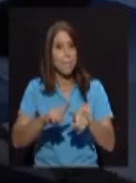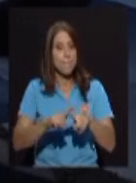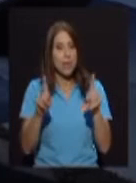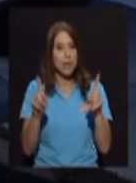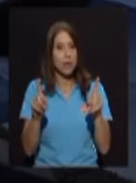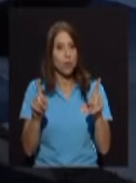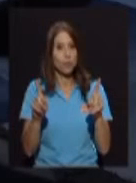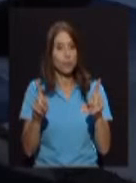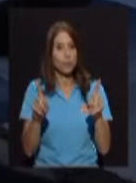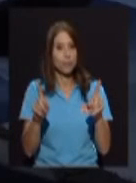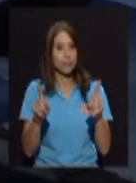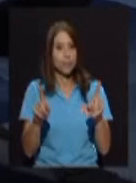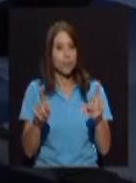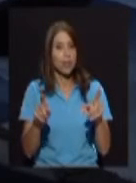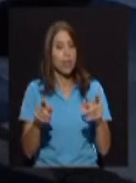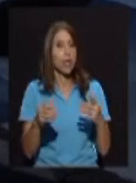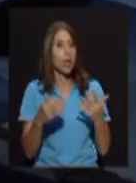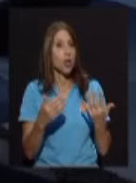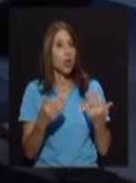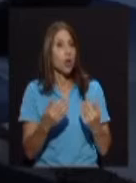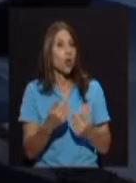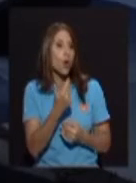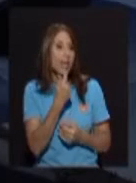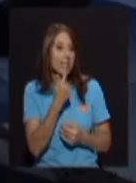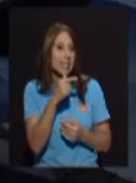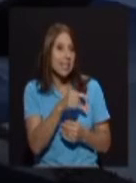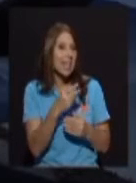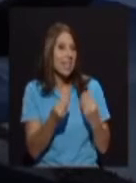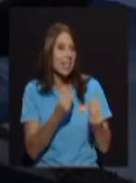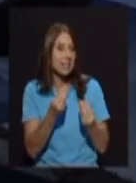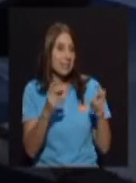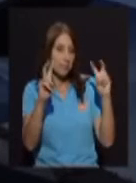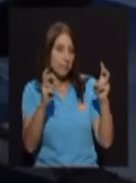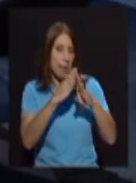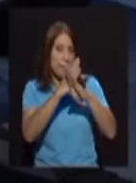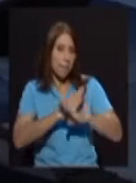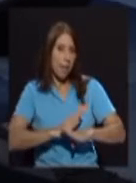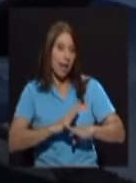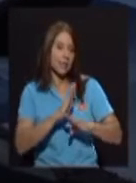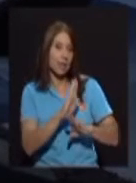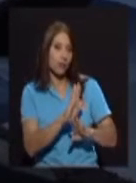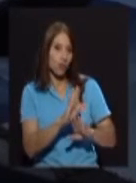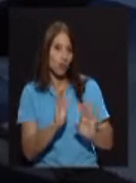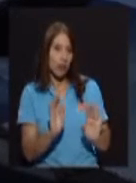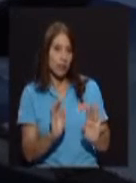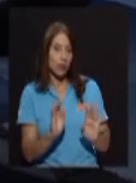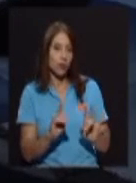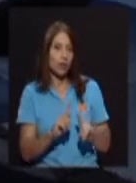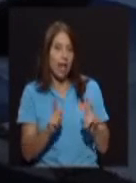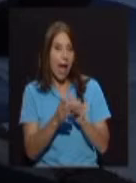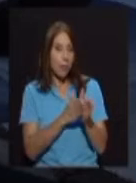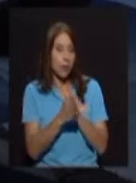pero lo que se dice en esos casos es pasa sus restos, y aprovecho para hacerlo en compañía de ustedes.